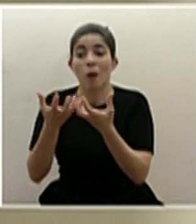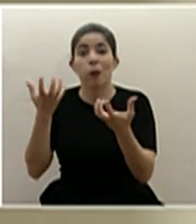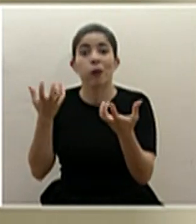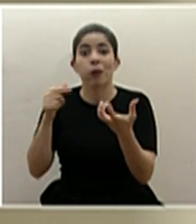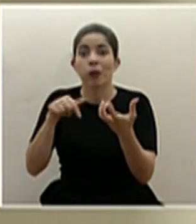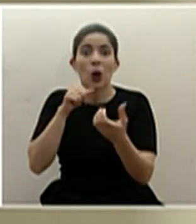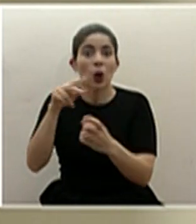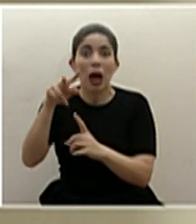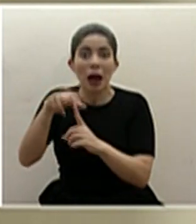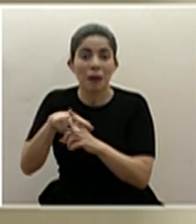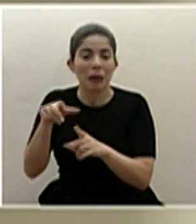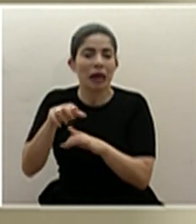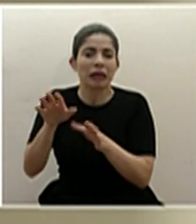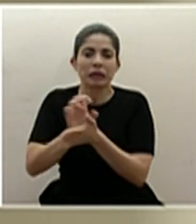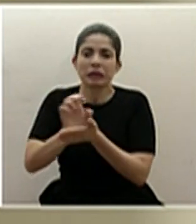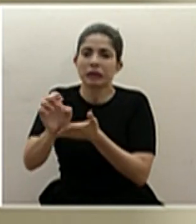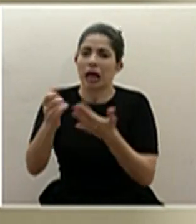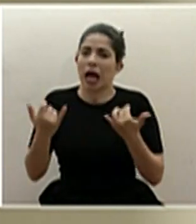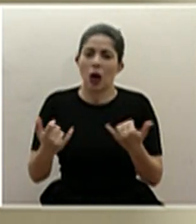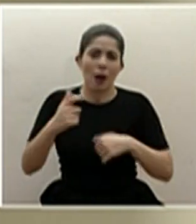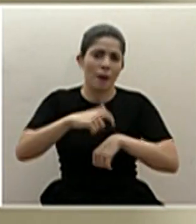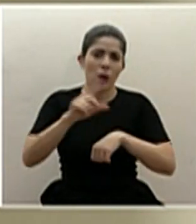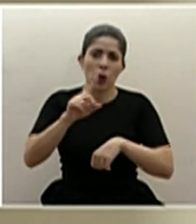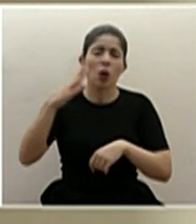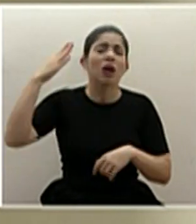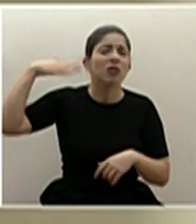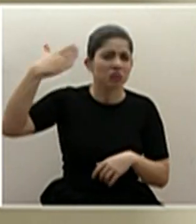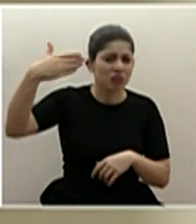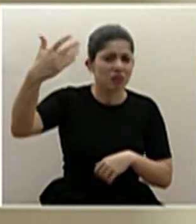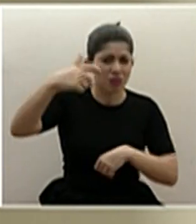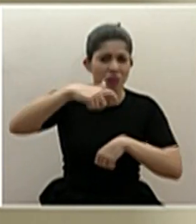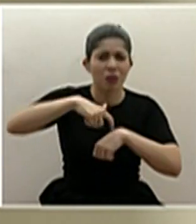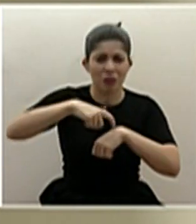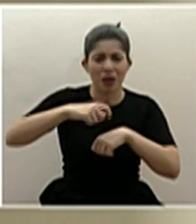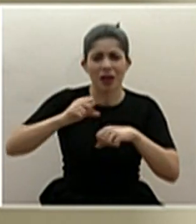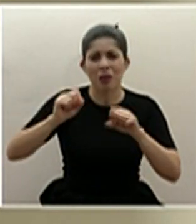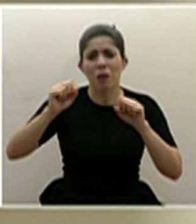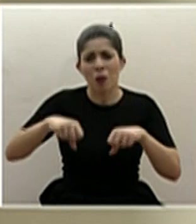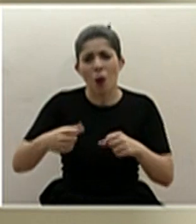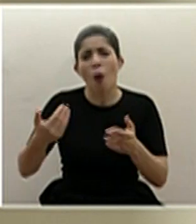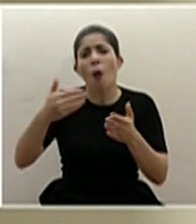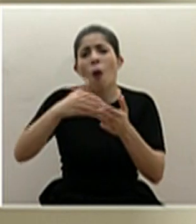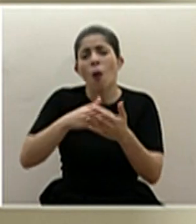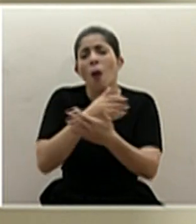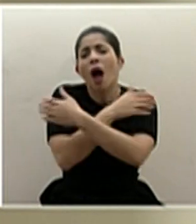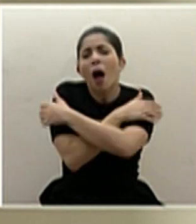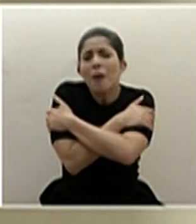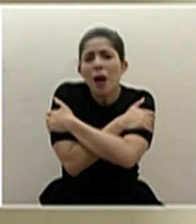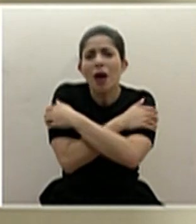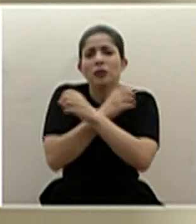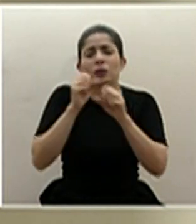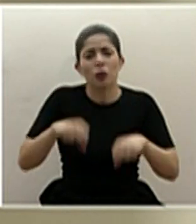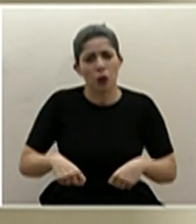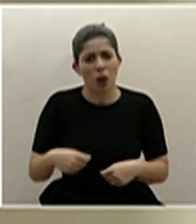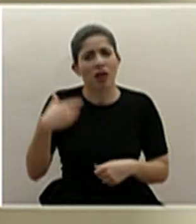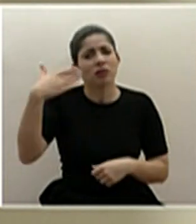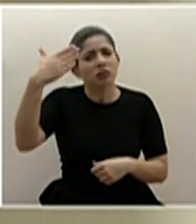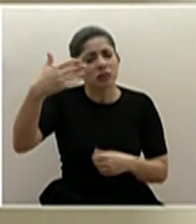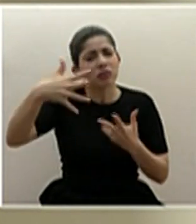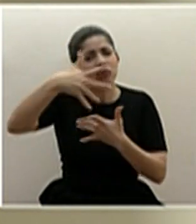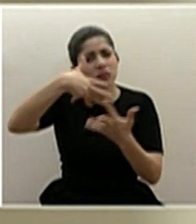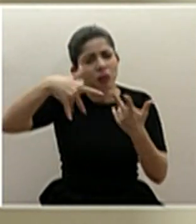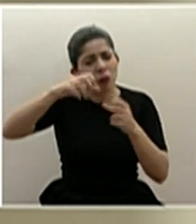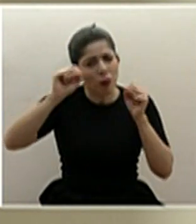social, porque no es el momento. Vendrán momentos en que podremos todos volver a abrazarnos y volver a